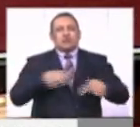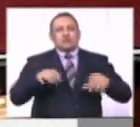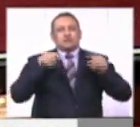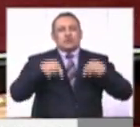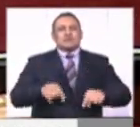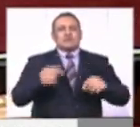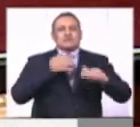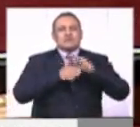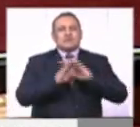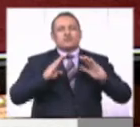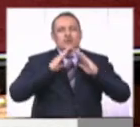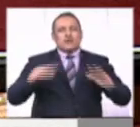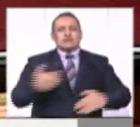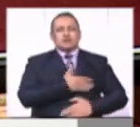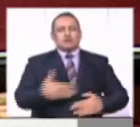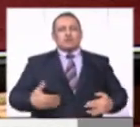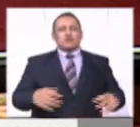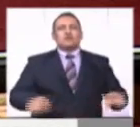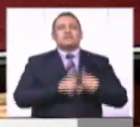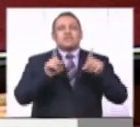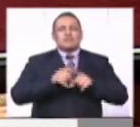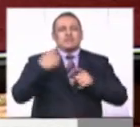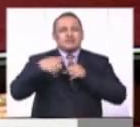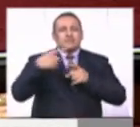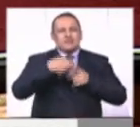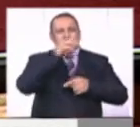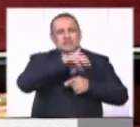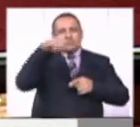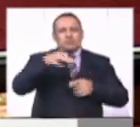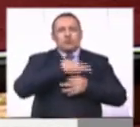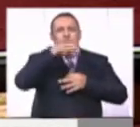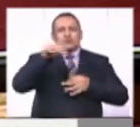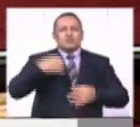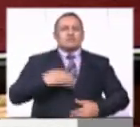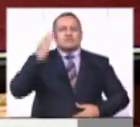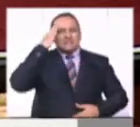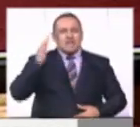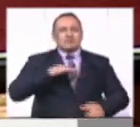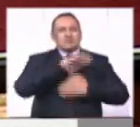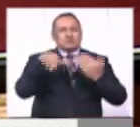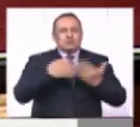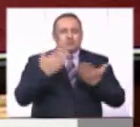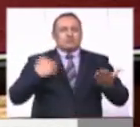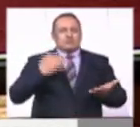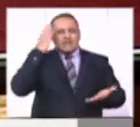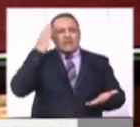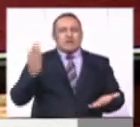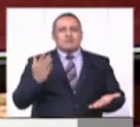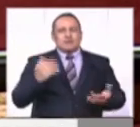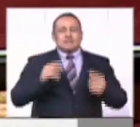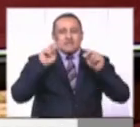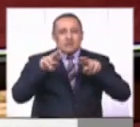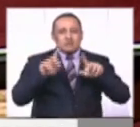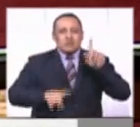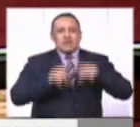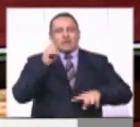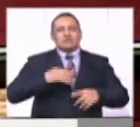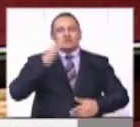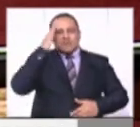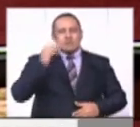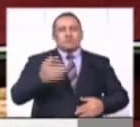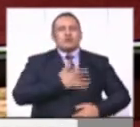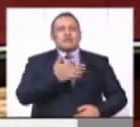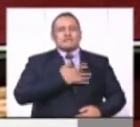en palacio de gobierno y también en las regiones eso es de conocimiento público y era notorio porque lo